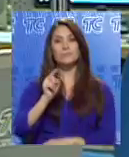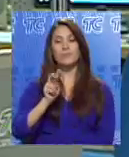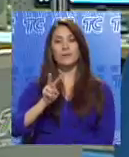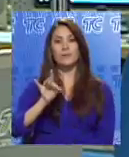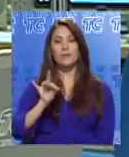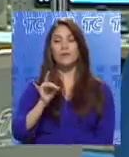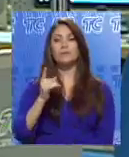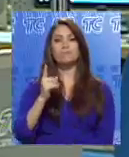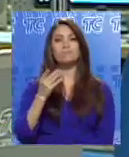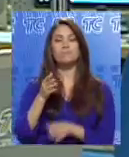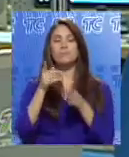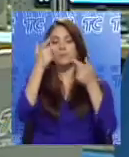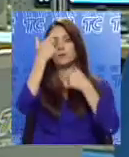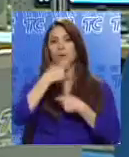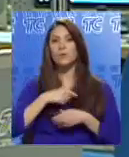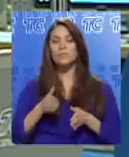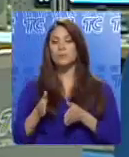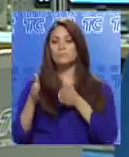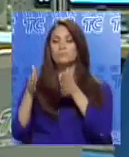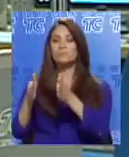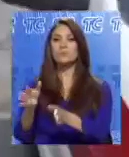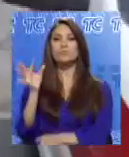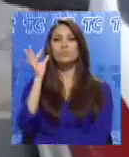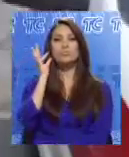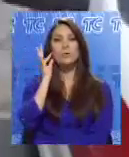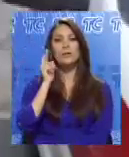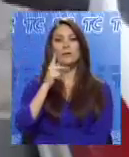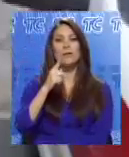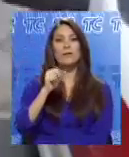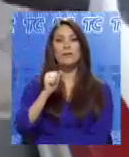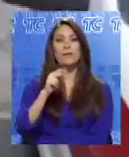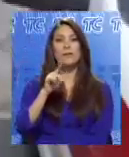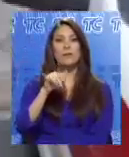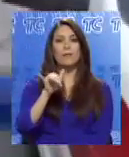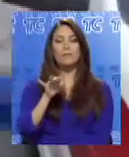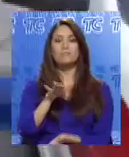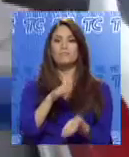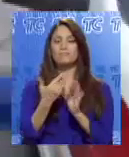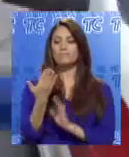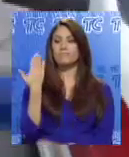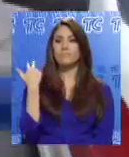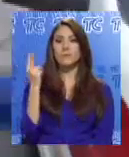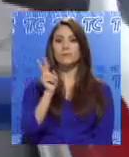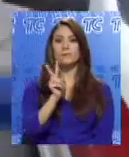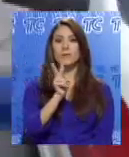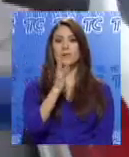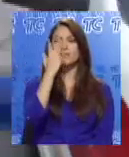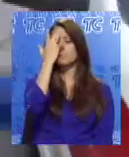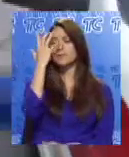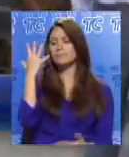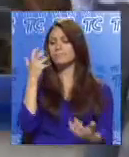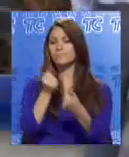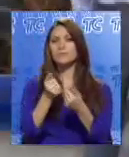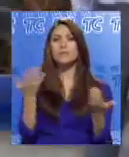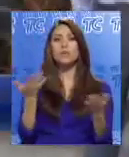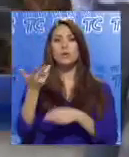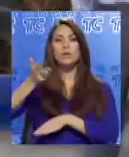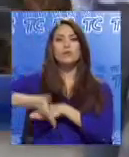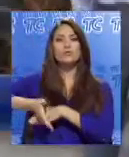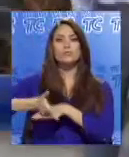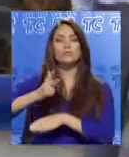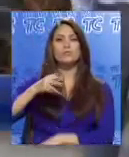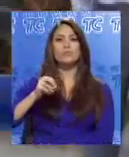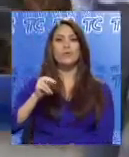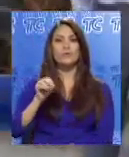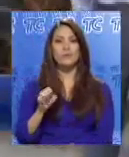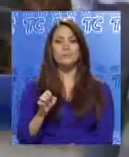Domingo fue sepultado el cuerpo del asambleísta de país Kerly Torres Cedeño, quien falleció el viernes tras un accidente de tránsito en Chone, provincia de Manabí.